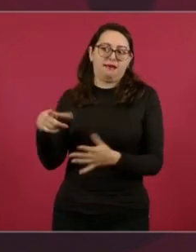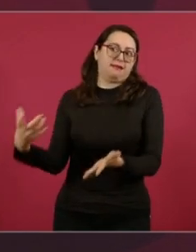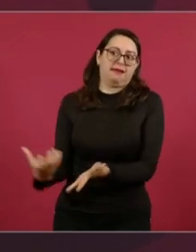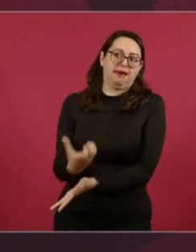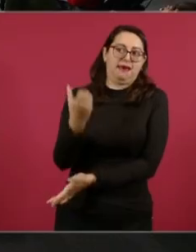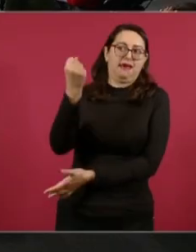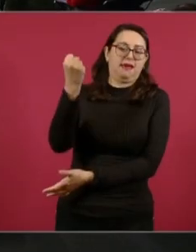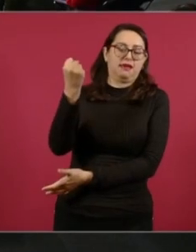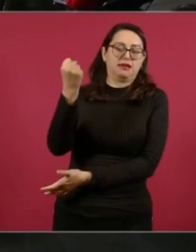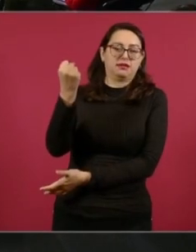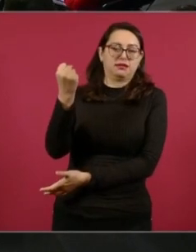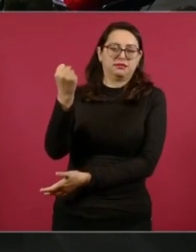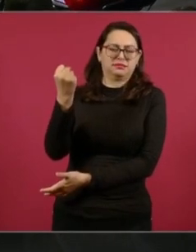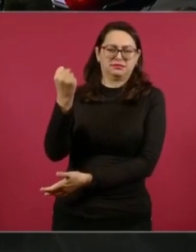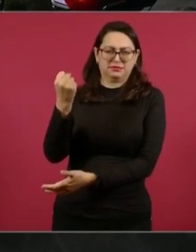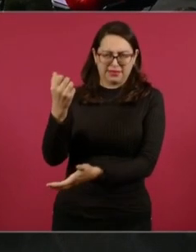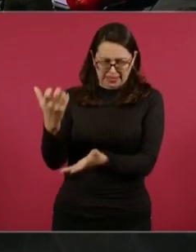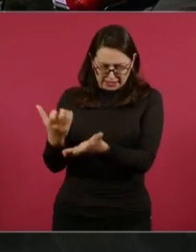todo